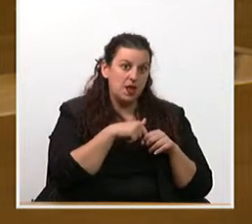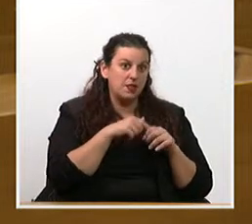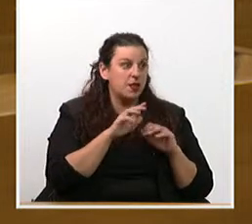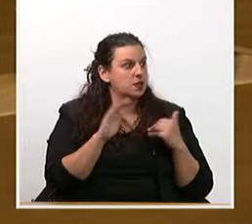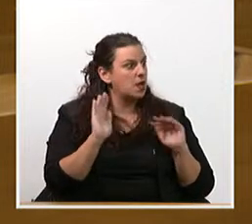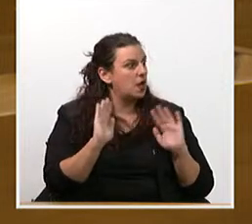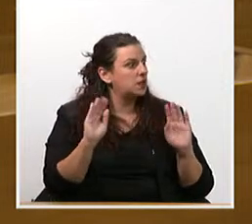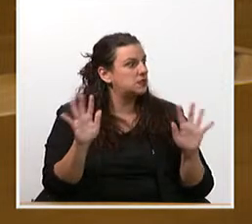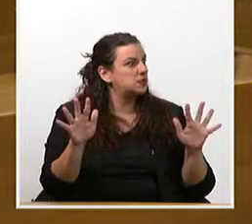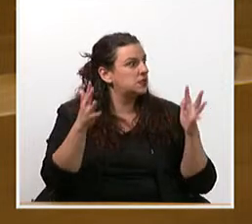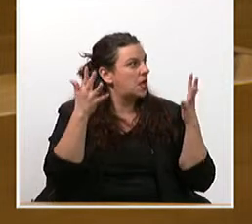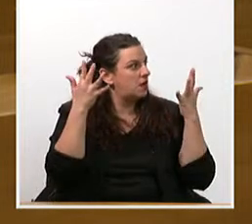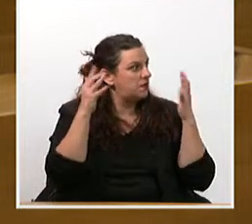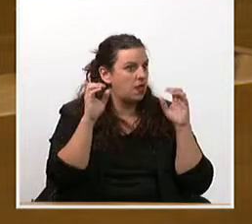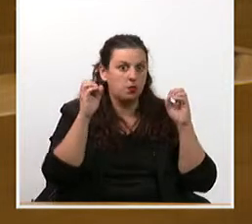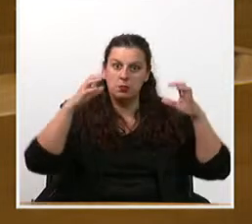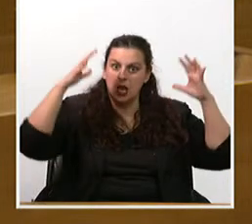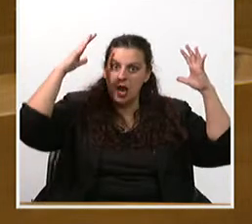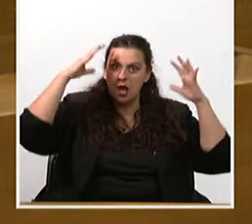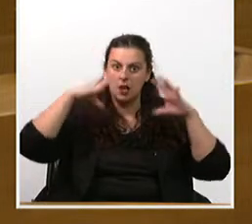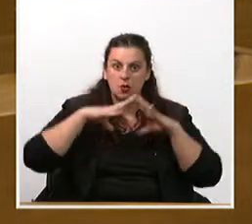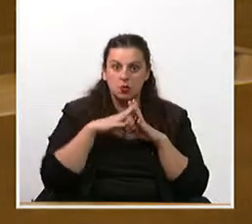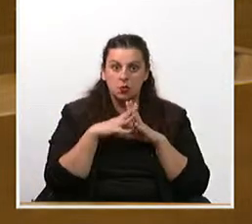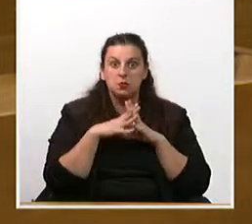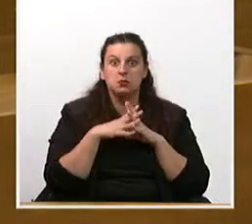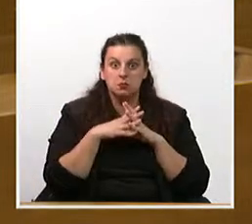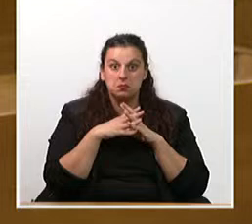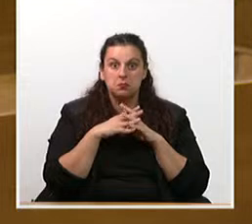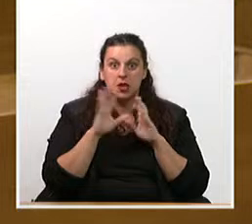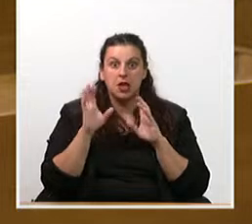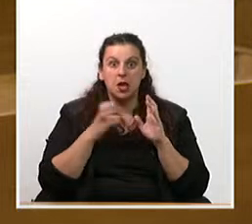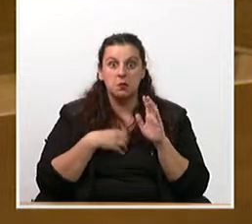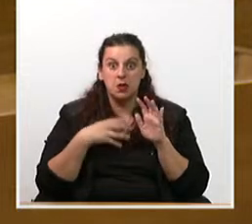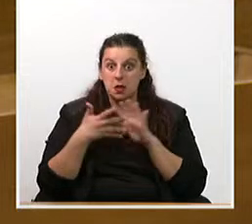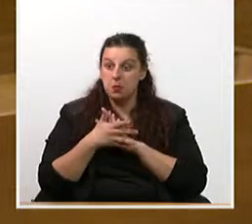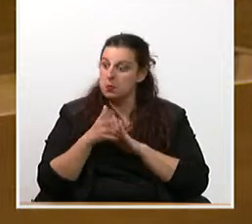cons mirac un